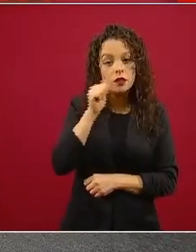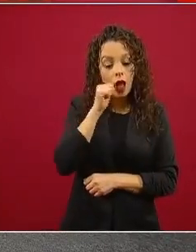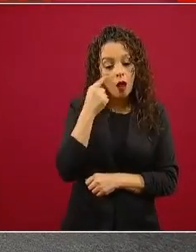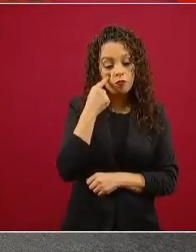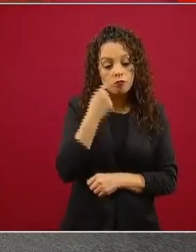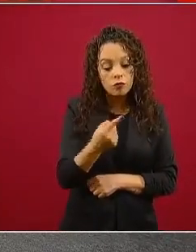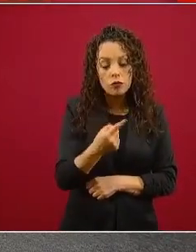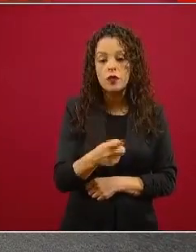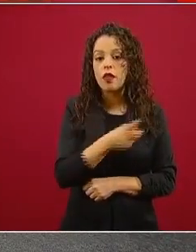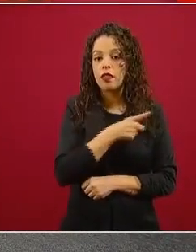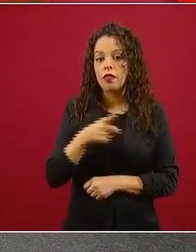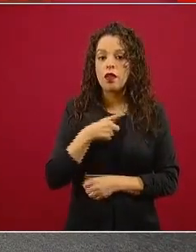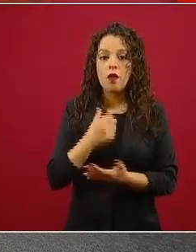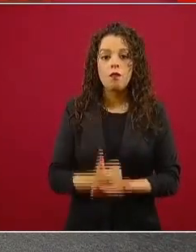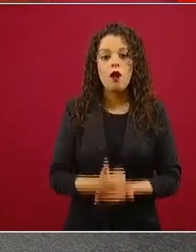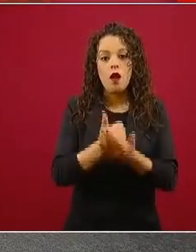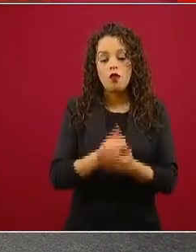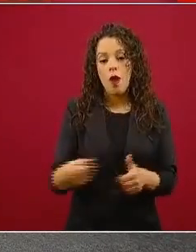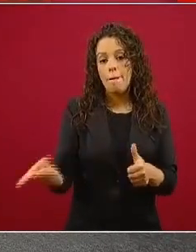arriba.